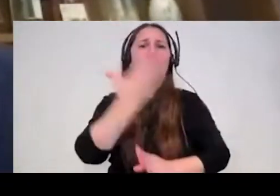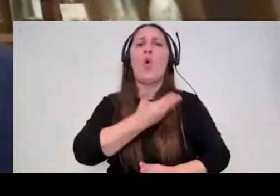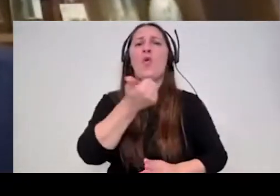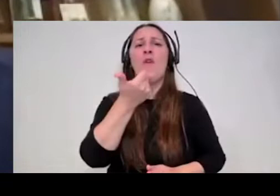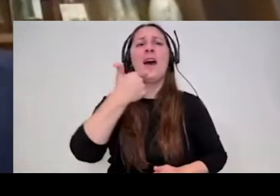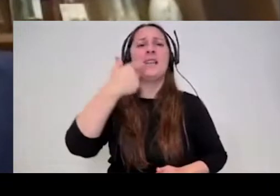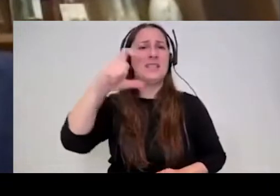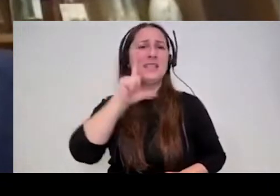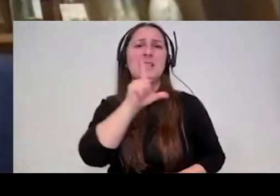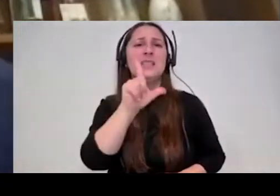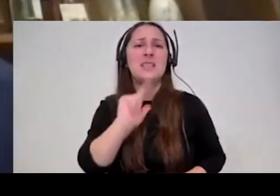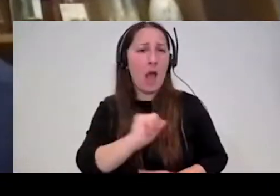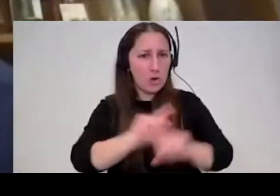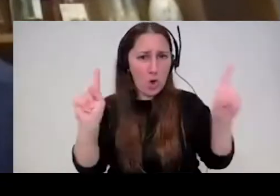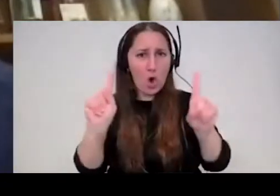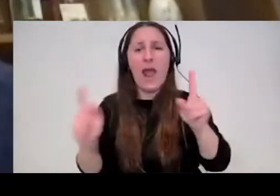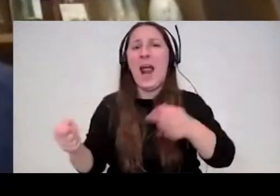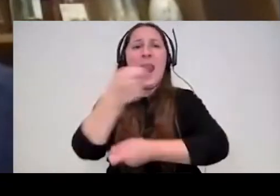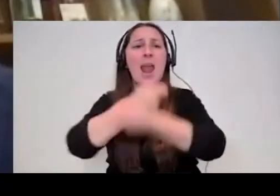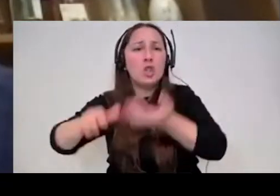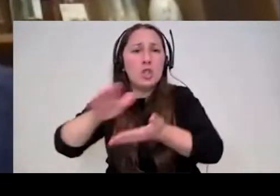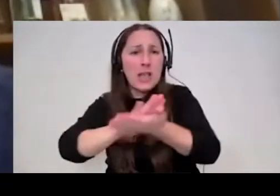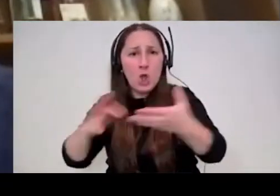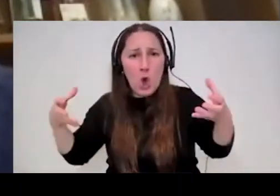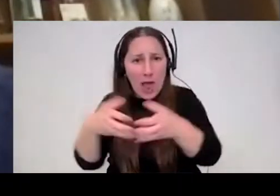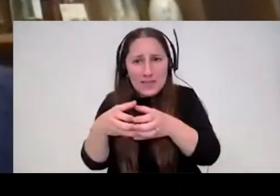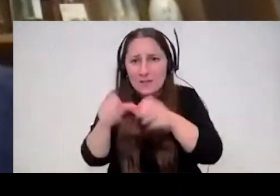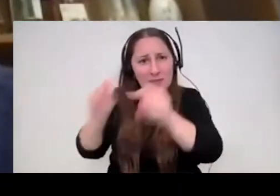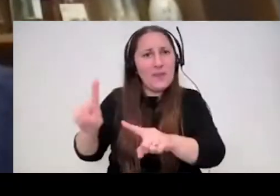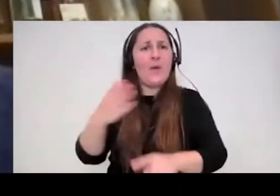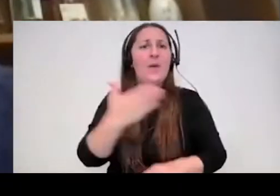La negociación colectiva no es un elemento fascista.